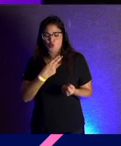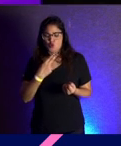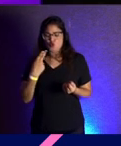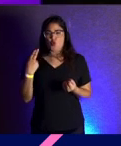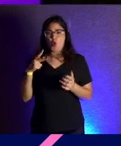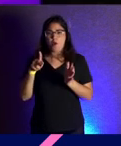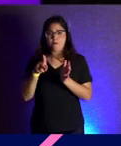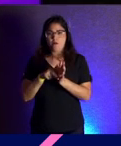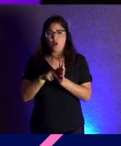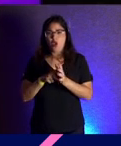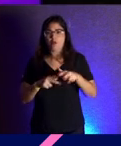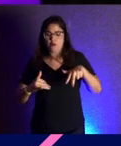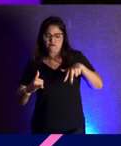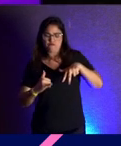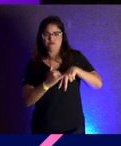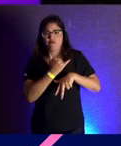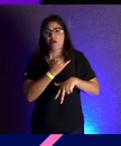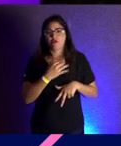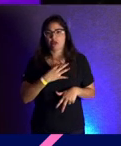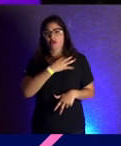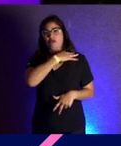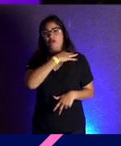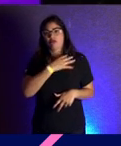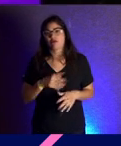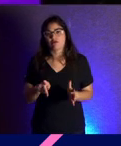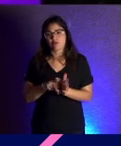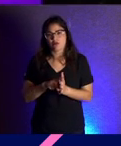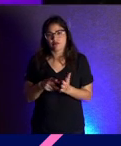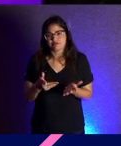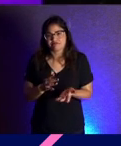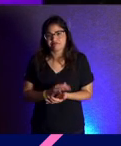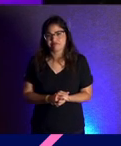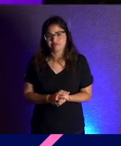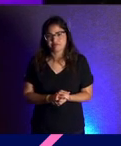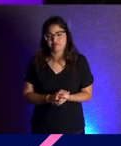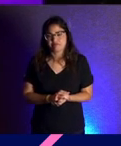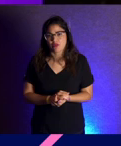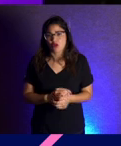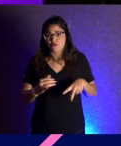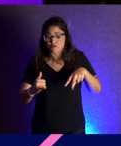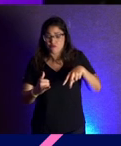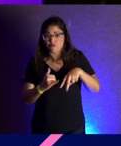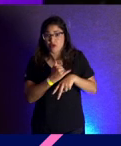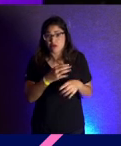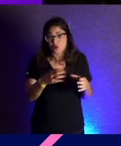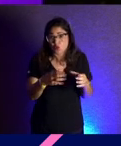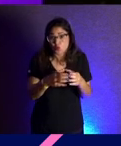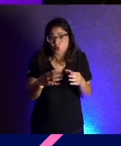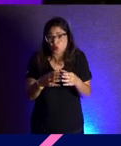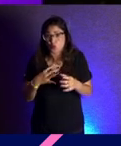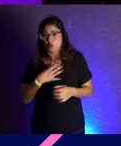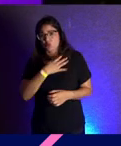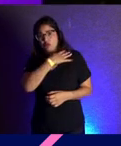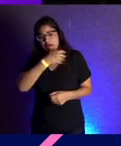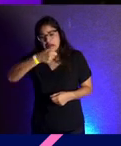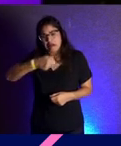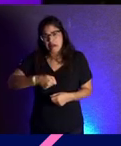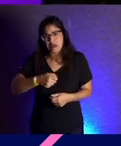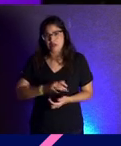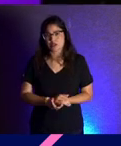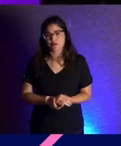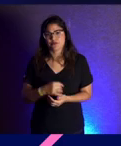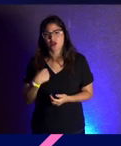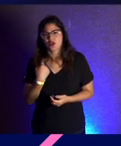víctimas de personal del ejército. Yo también tuvimos información de grupos universitarios y la